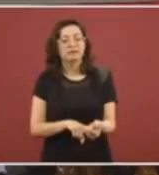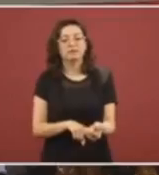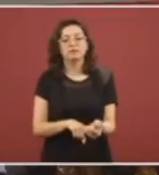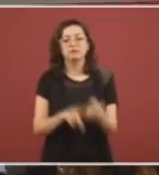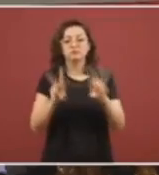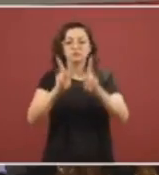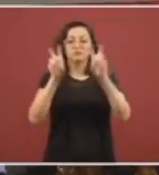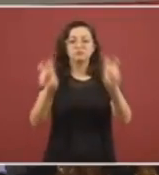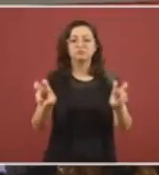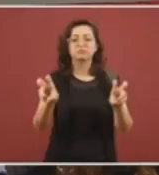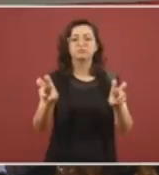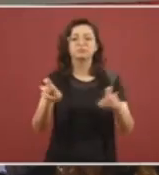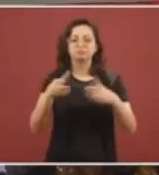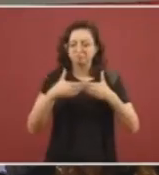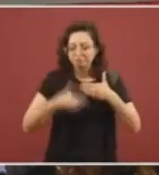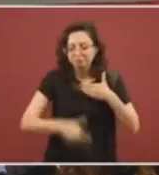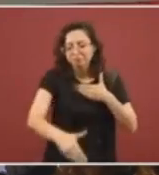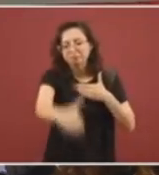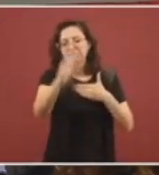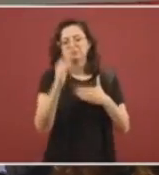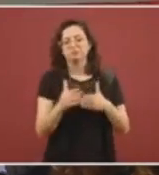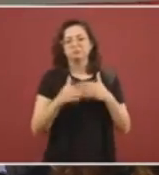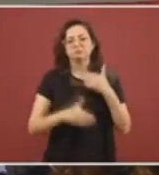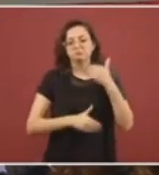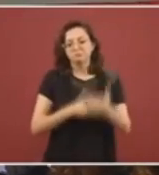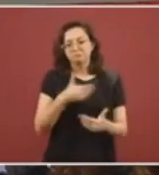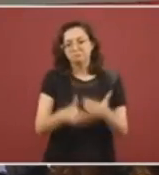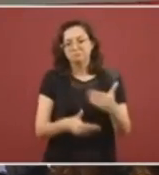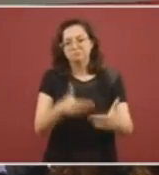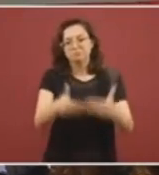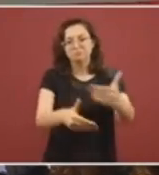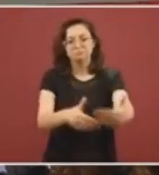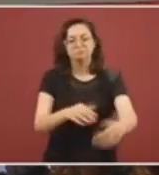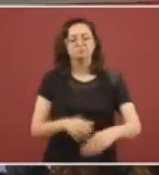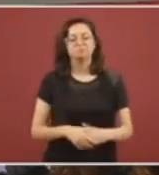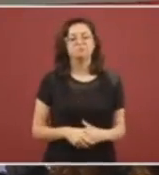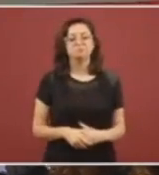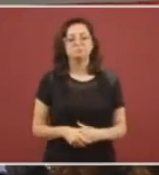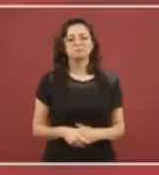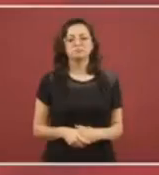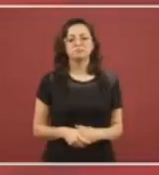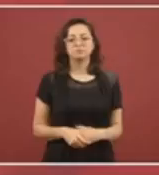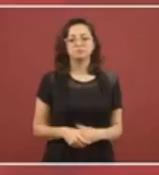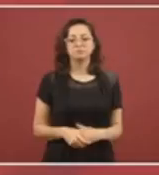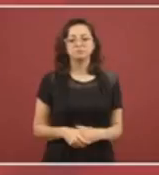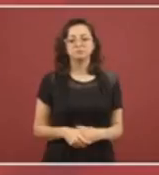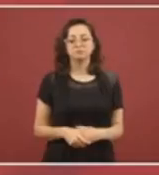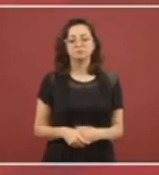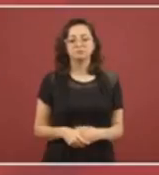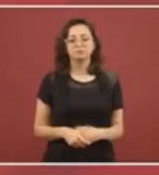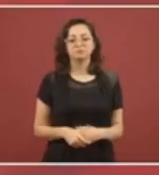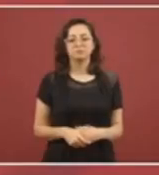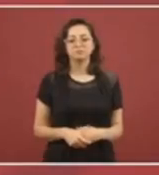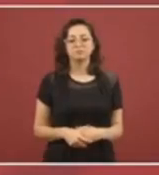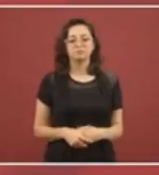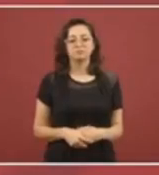que seguir llevando a cabo, porque no estamos comenzando, para la atención de